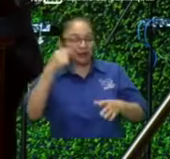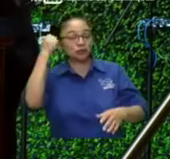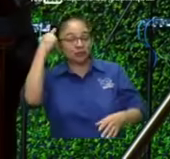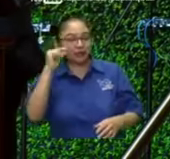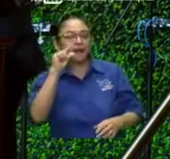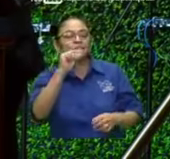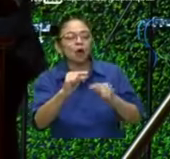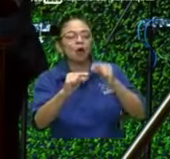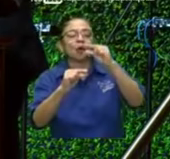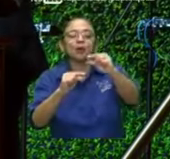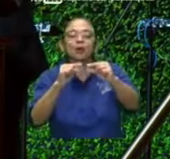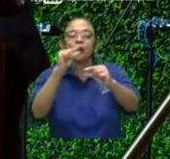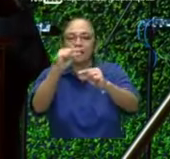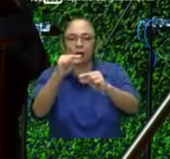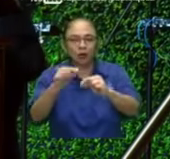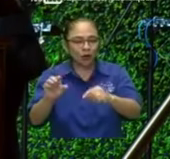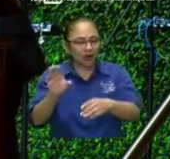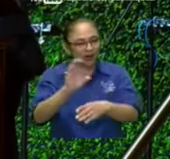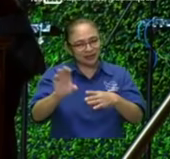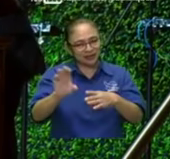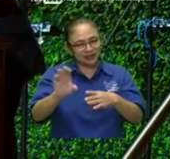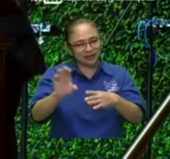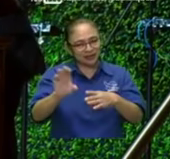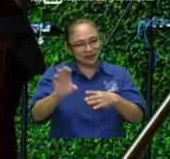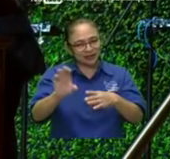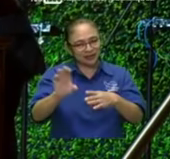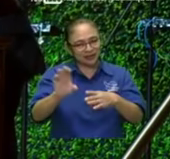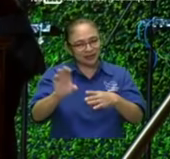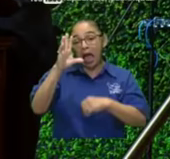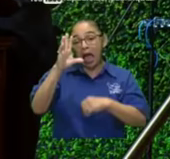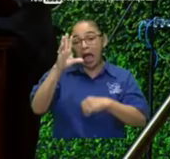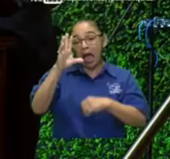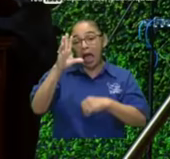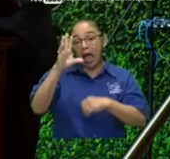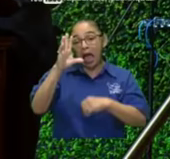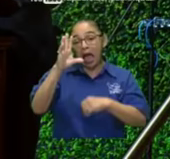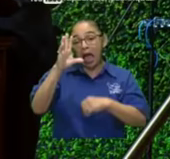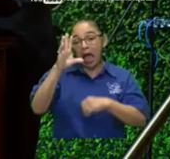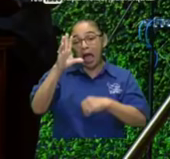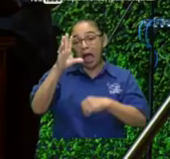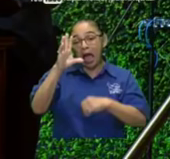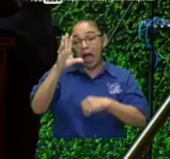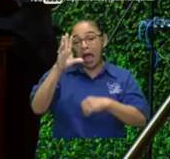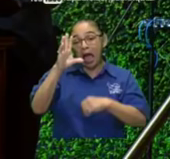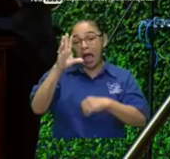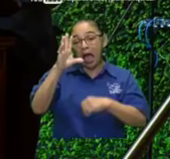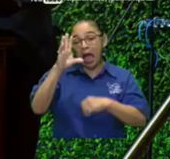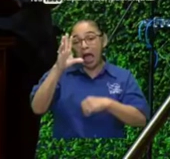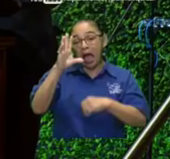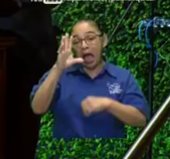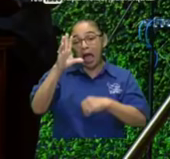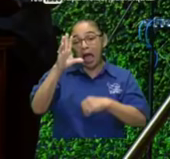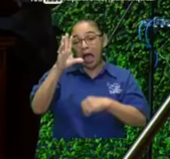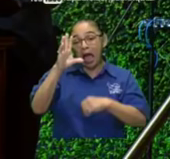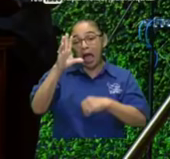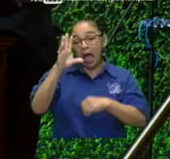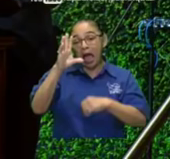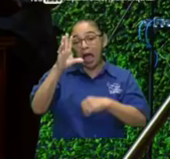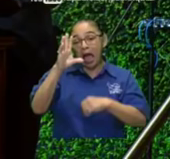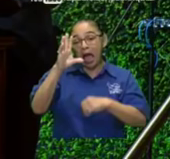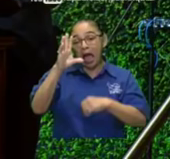cosas naturales. Aquí está hablando de revelación, aquí está hablando de muchas cosas, pero hay una versión que dice que el hombre es